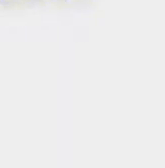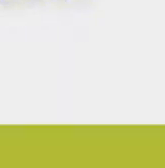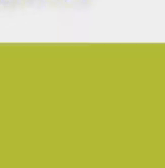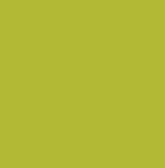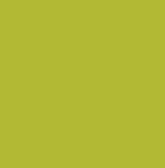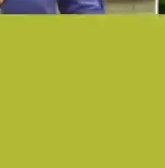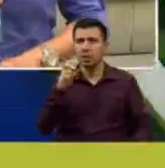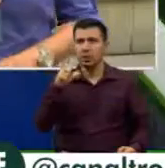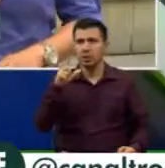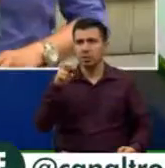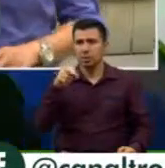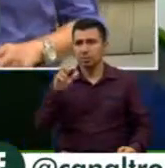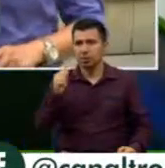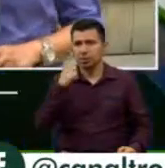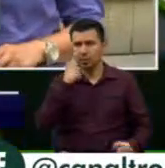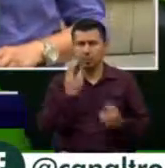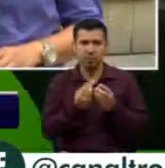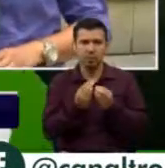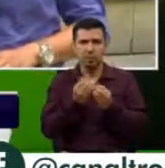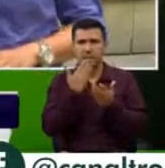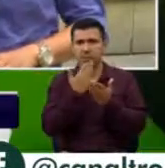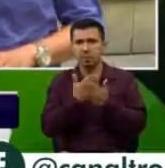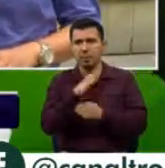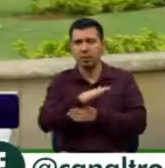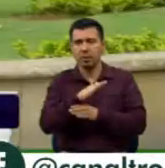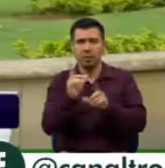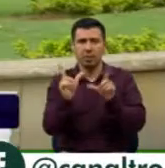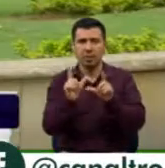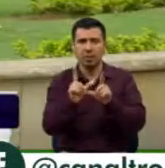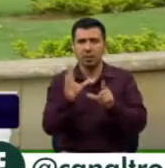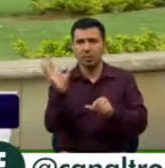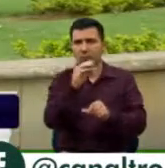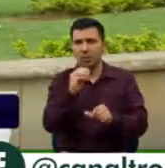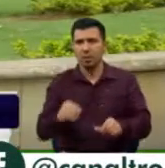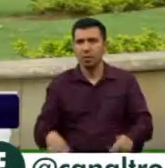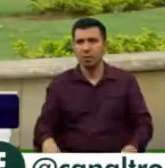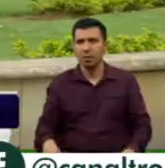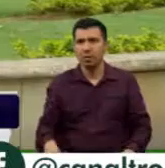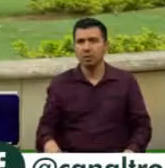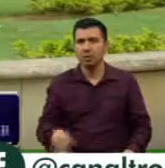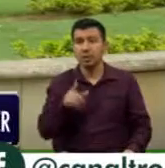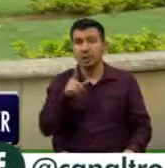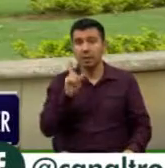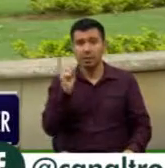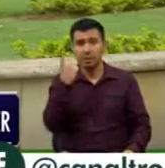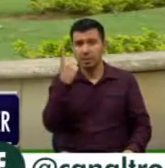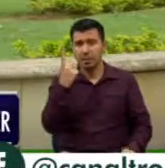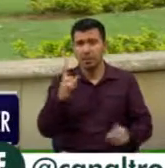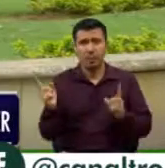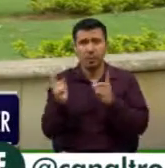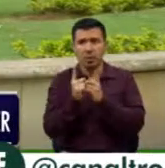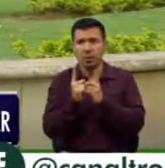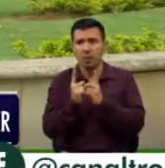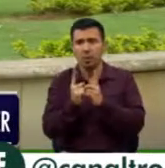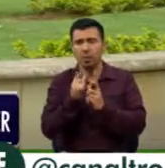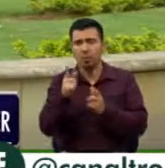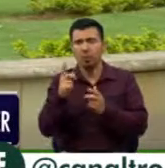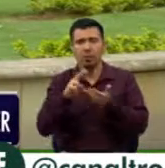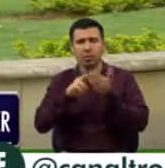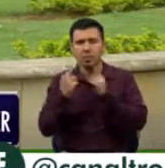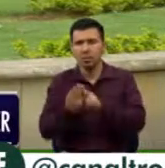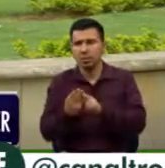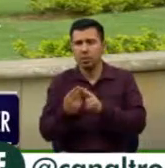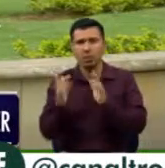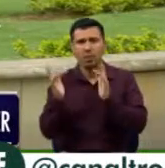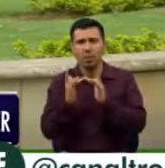canaltro.com. Compañera y televidentes del Oriente Colombiano, buenas tardes. Miren, este primer encuentro de relacionamiento comercial